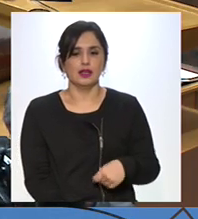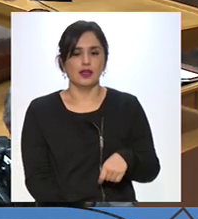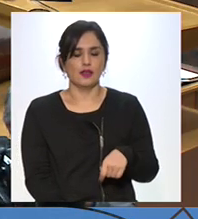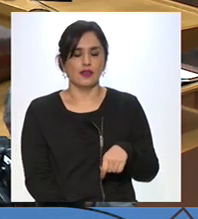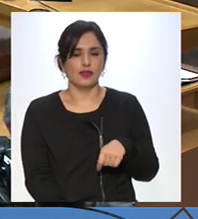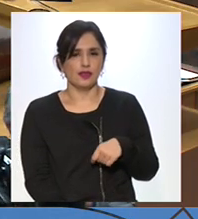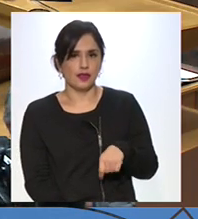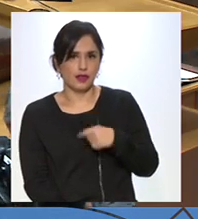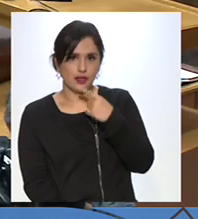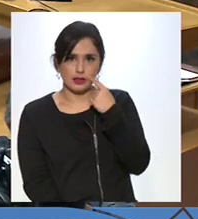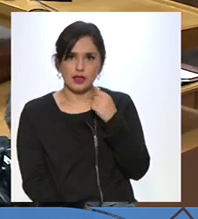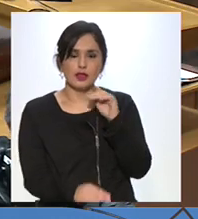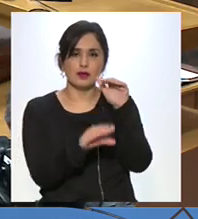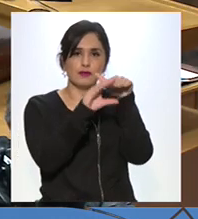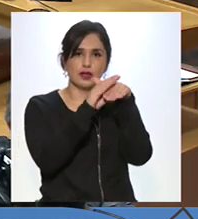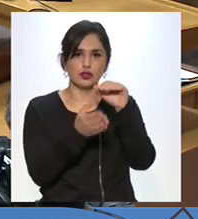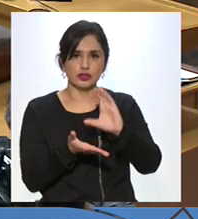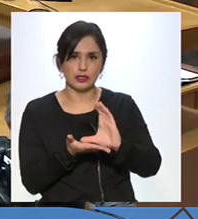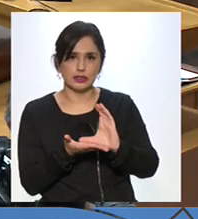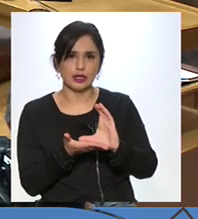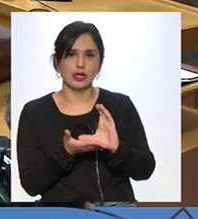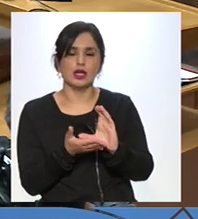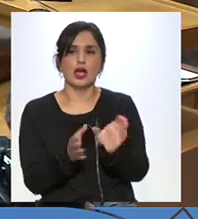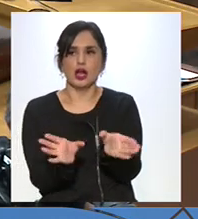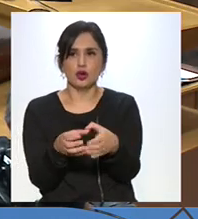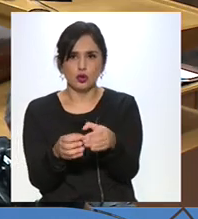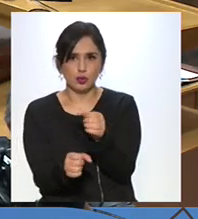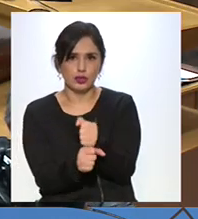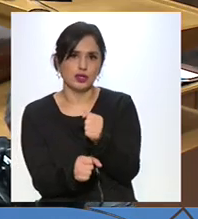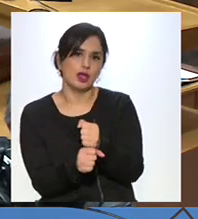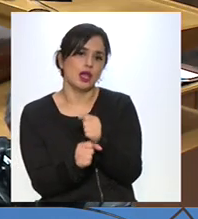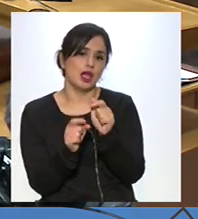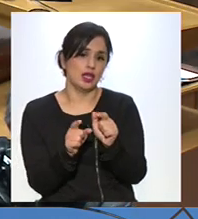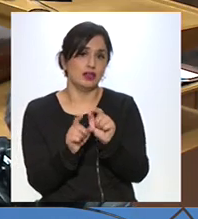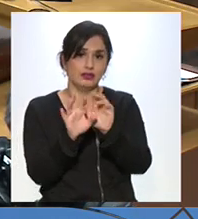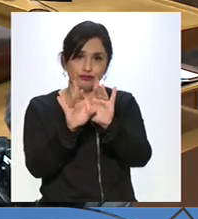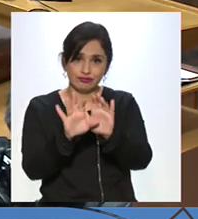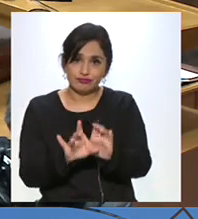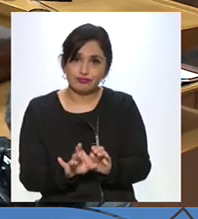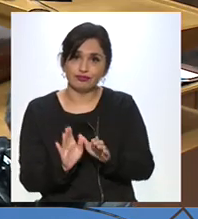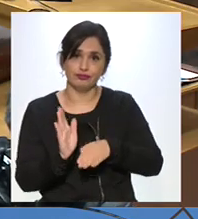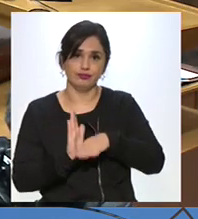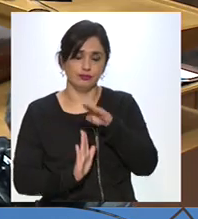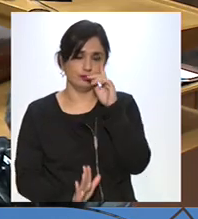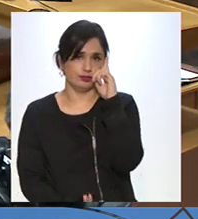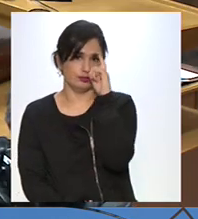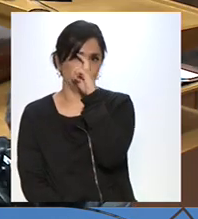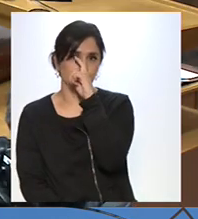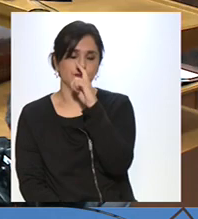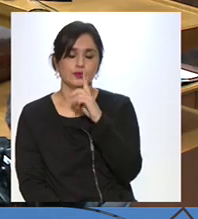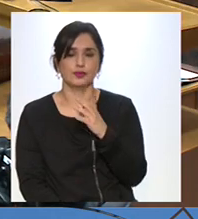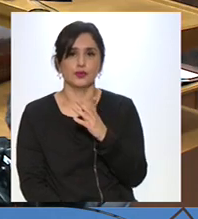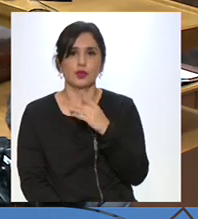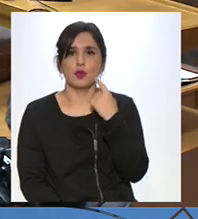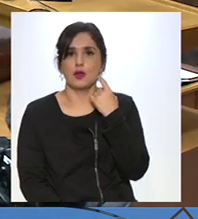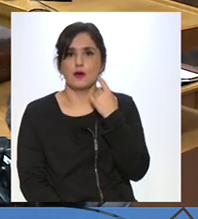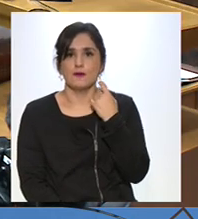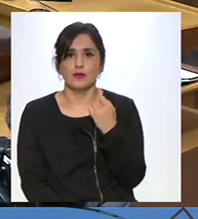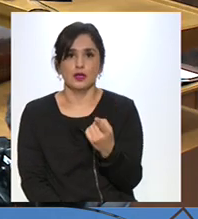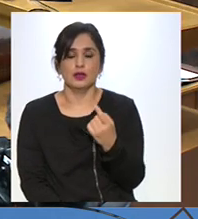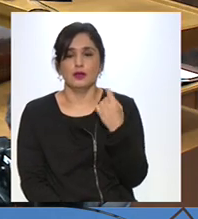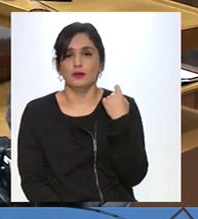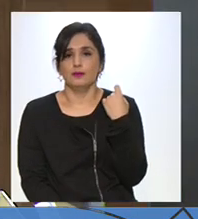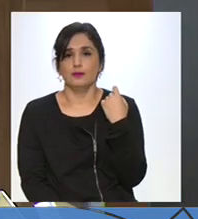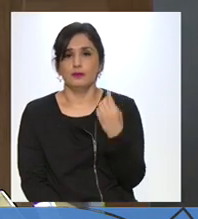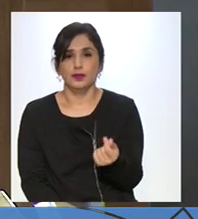informe. Debe haber sido probablemente uno de los más complejos de poder construir a partir de la velocidad con que